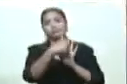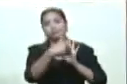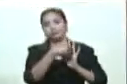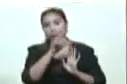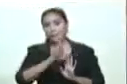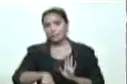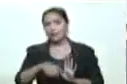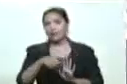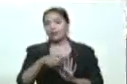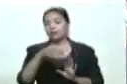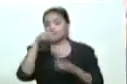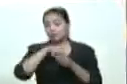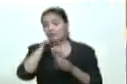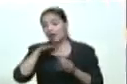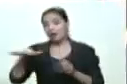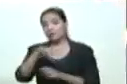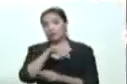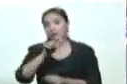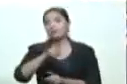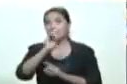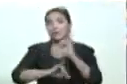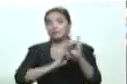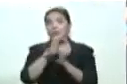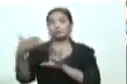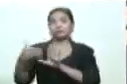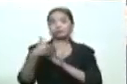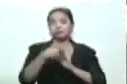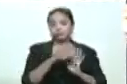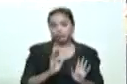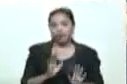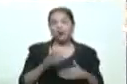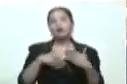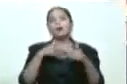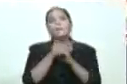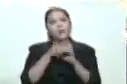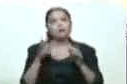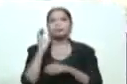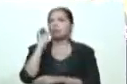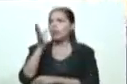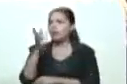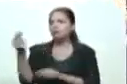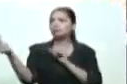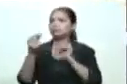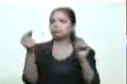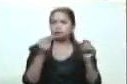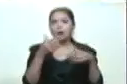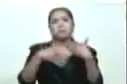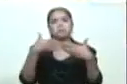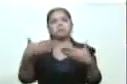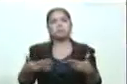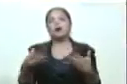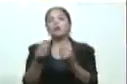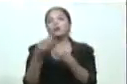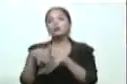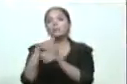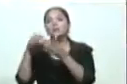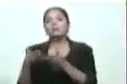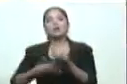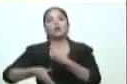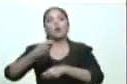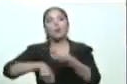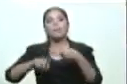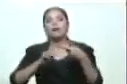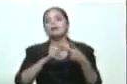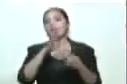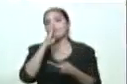de la burguesía interna e internacional. Y se avanzó allí con los compañeros de los ministerios de comercio, del Banco de